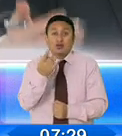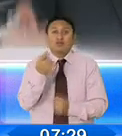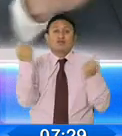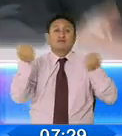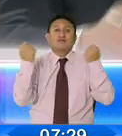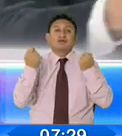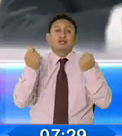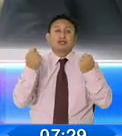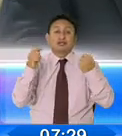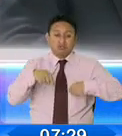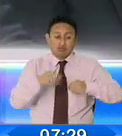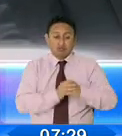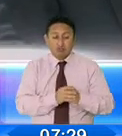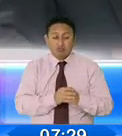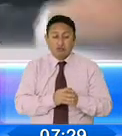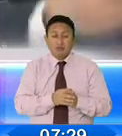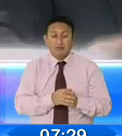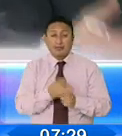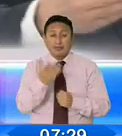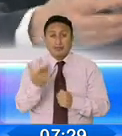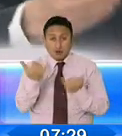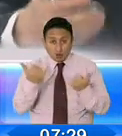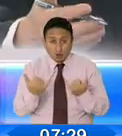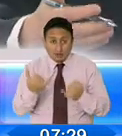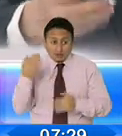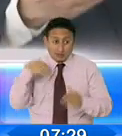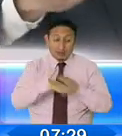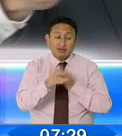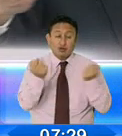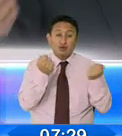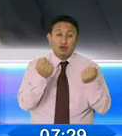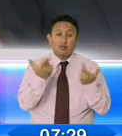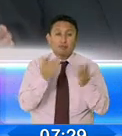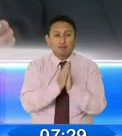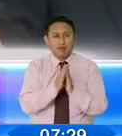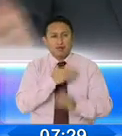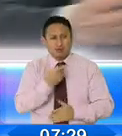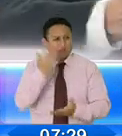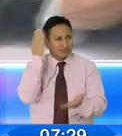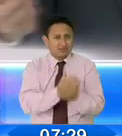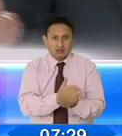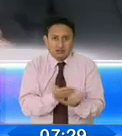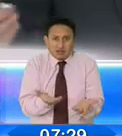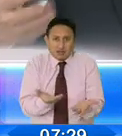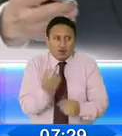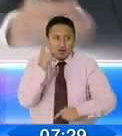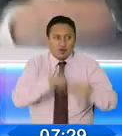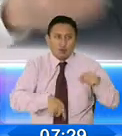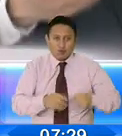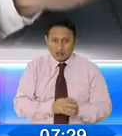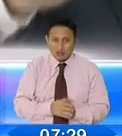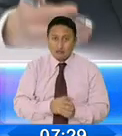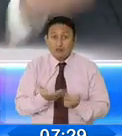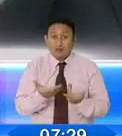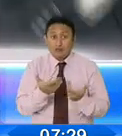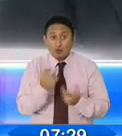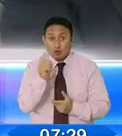en predios privados ha tenido que controlar y pedir de favor que acaben? Porque no puede nada más que eso, pedir de